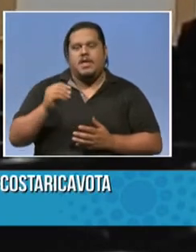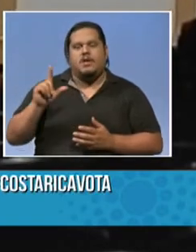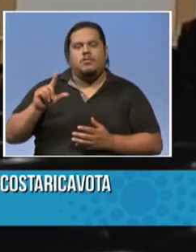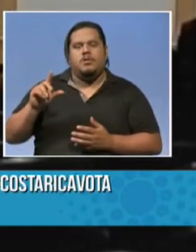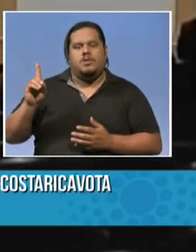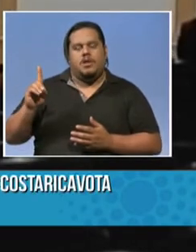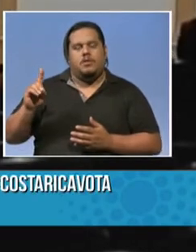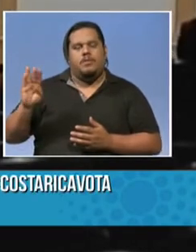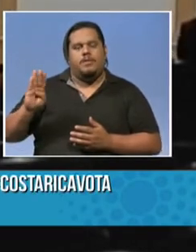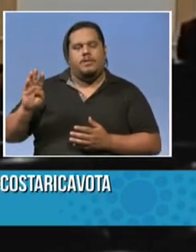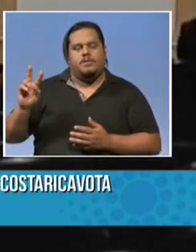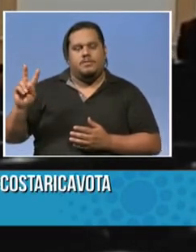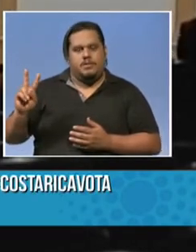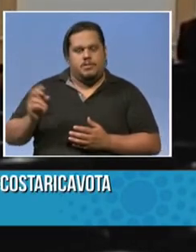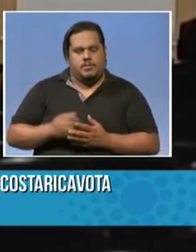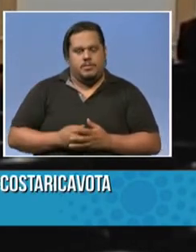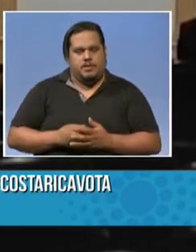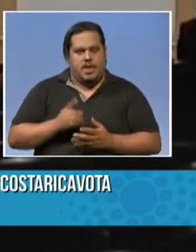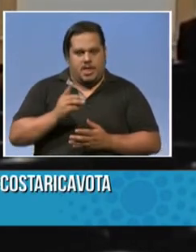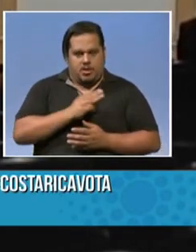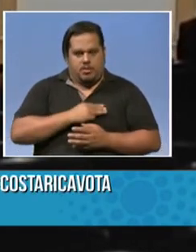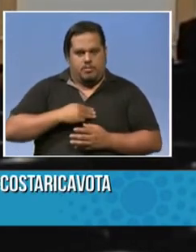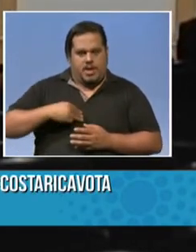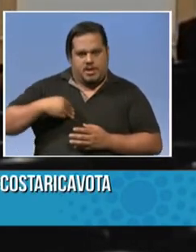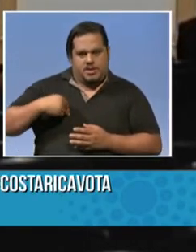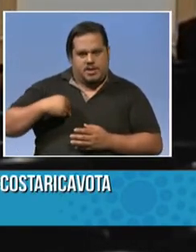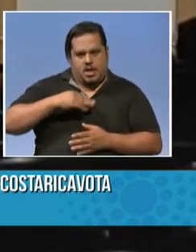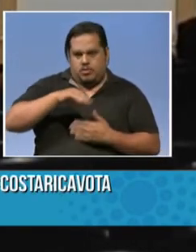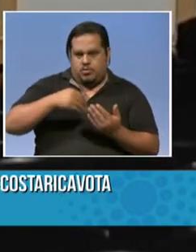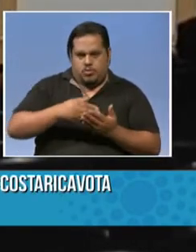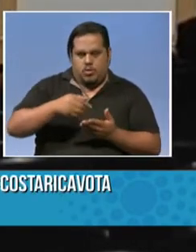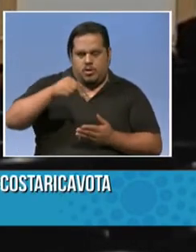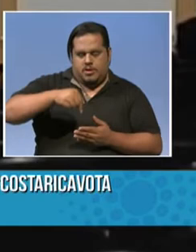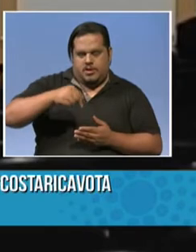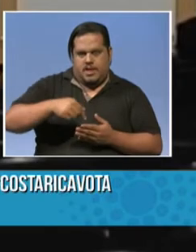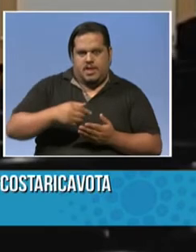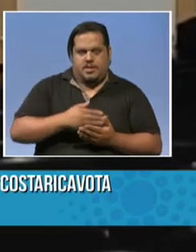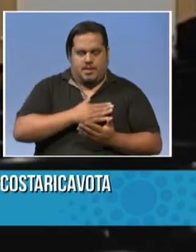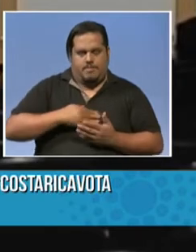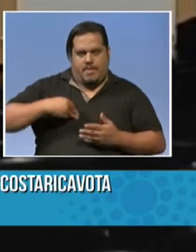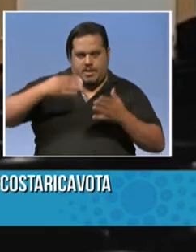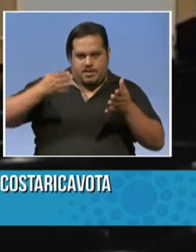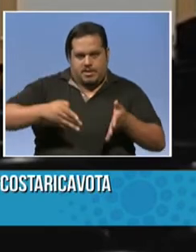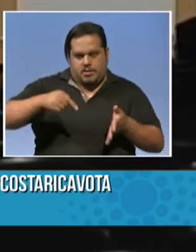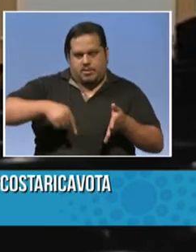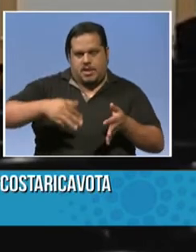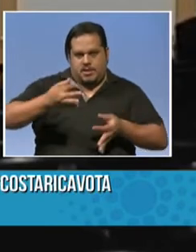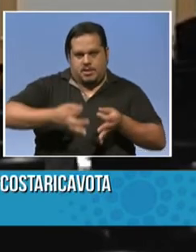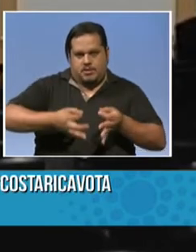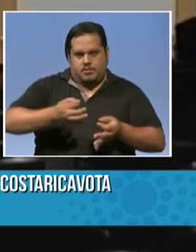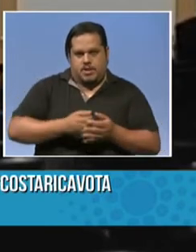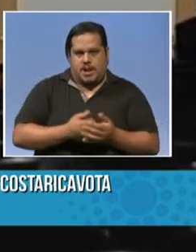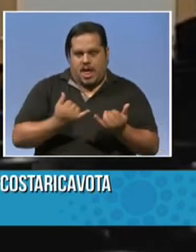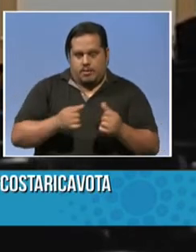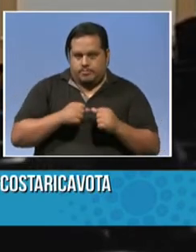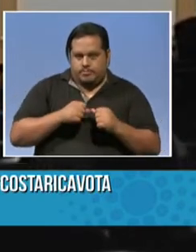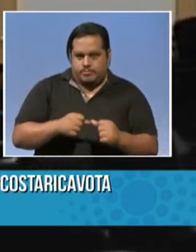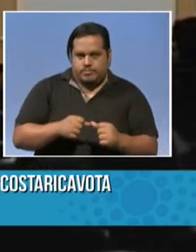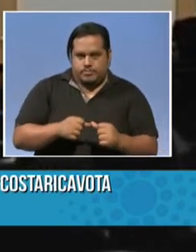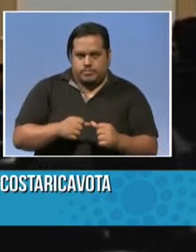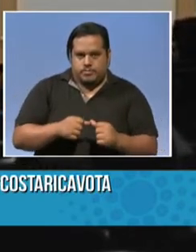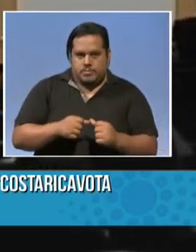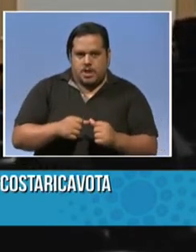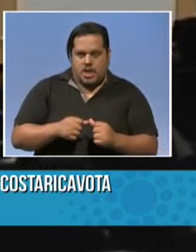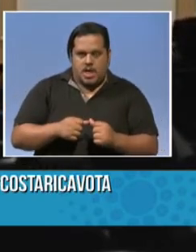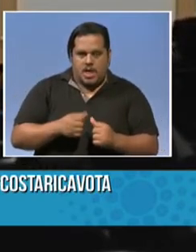Brenes Villalobos, magistrada y magistrados de este tribunal. A continuación, el